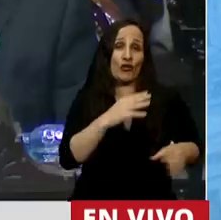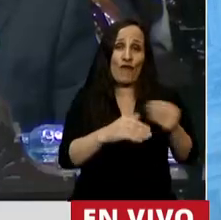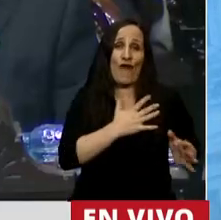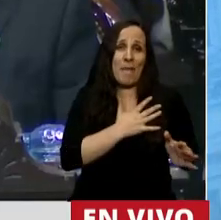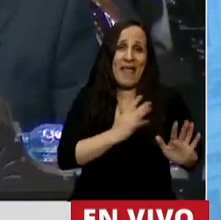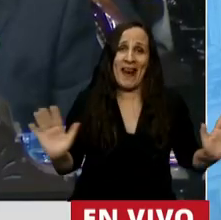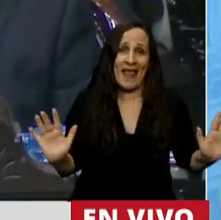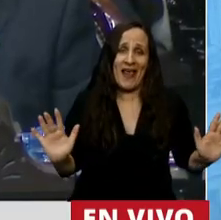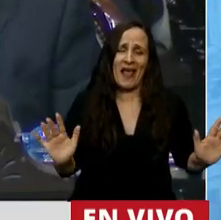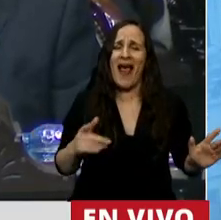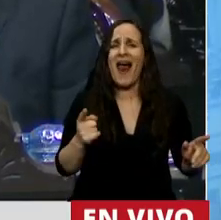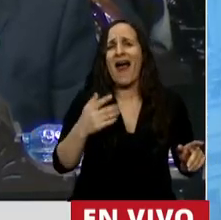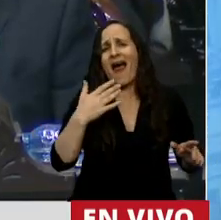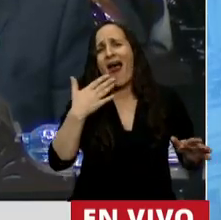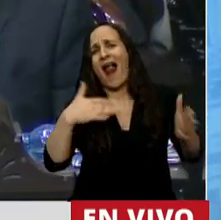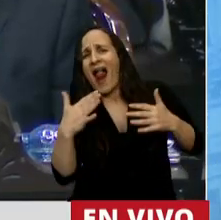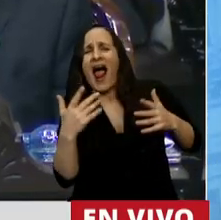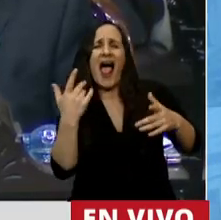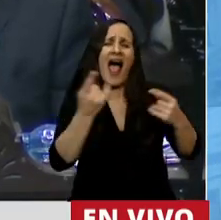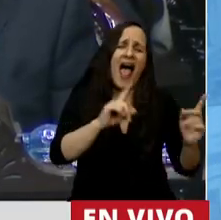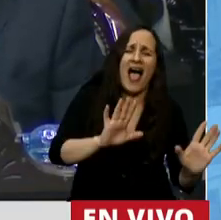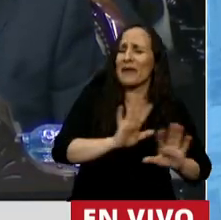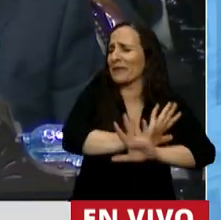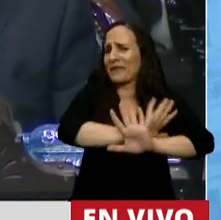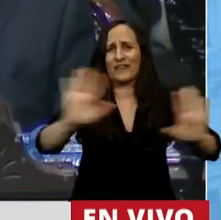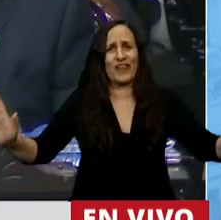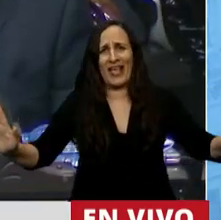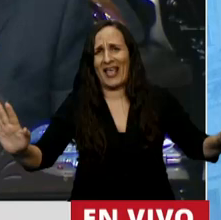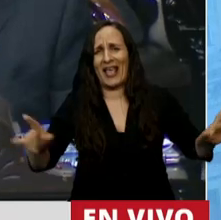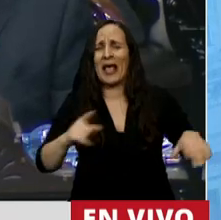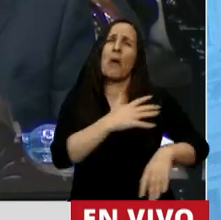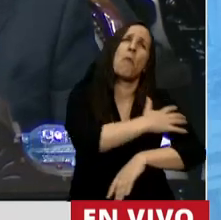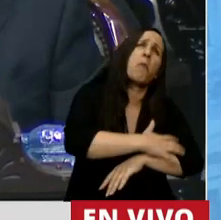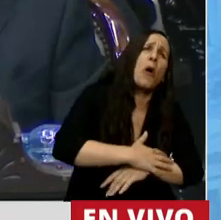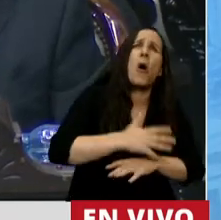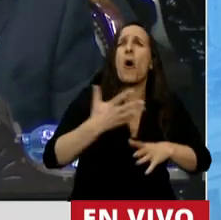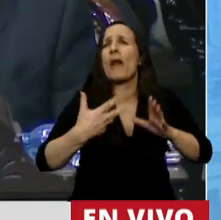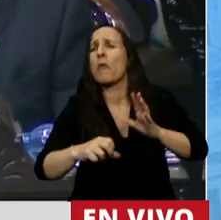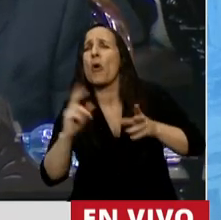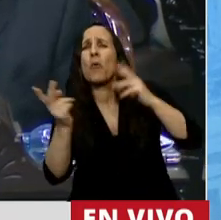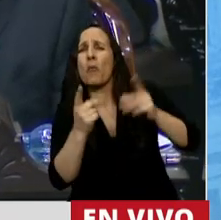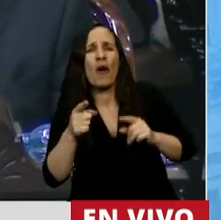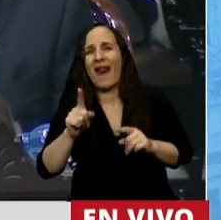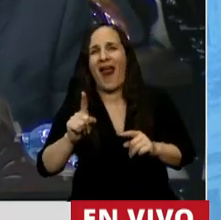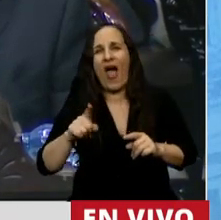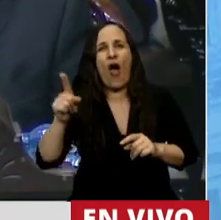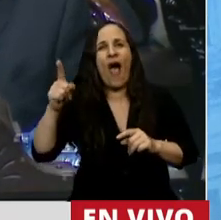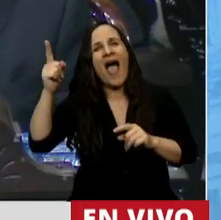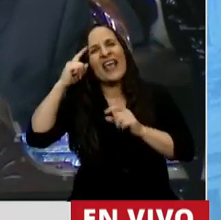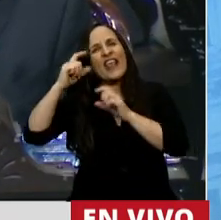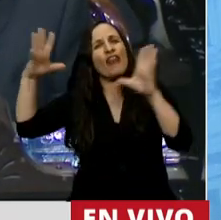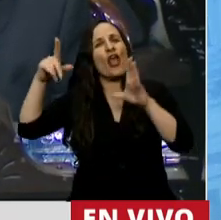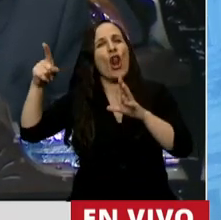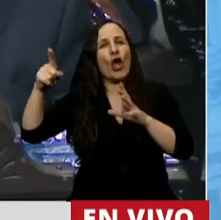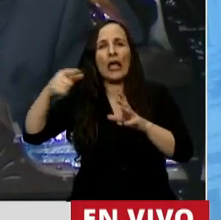las excusas y las mentiras. Acá no se trata ni de pobres, ni de muertes por abortos, ni de nada. Se trata de la imposición de una ideología que pretende